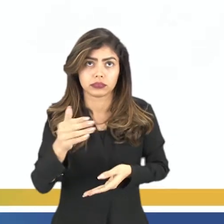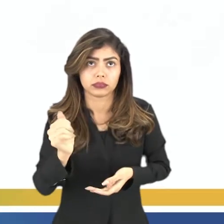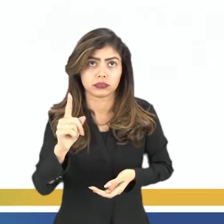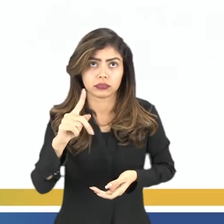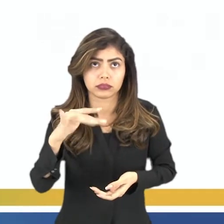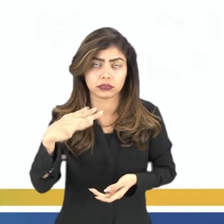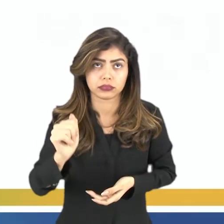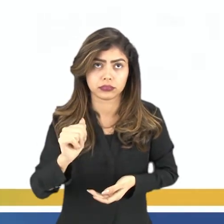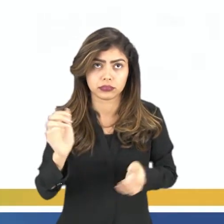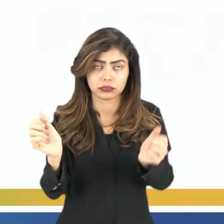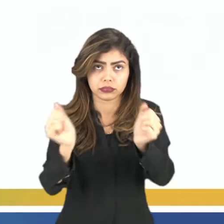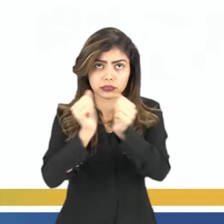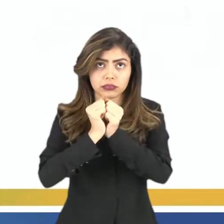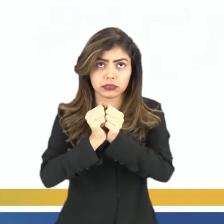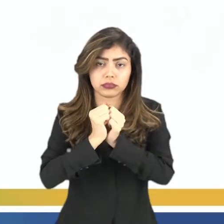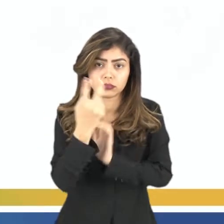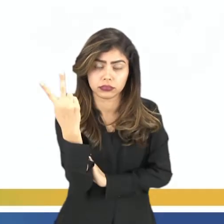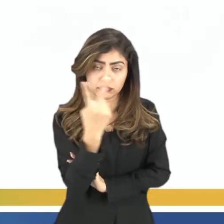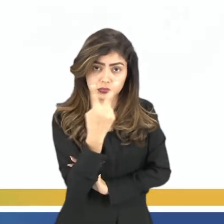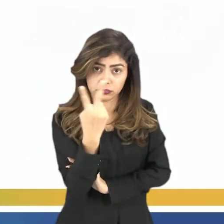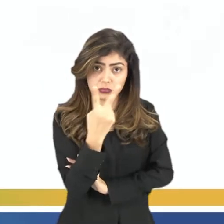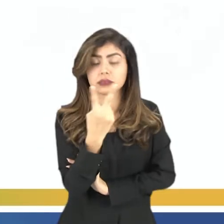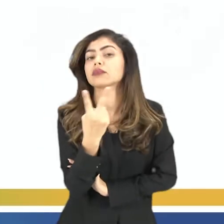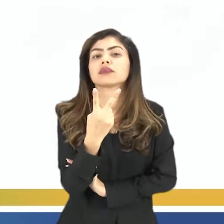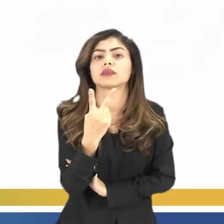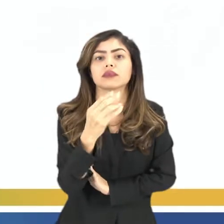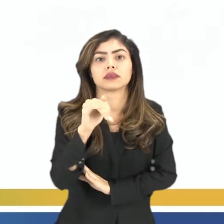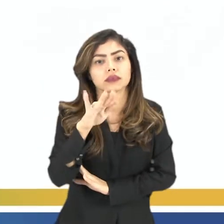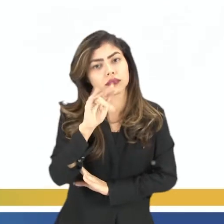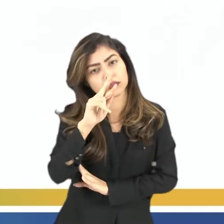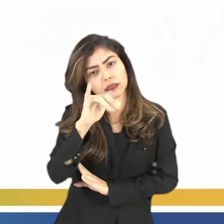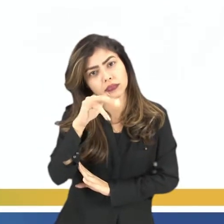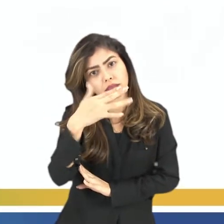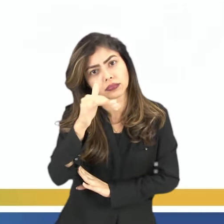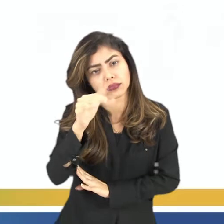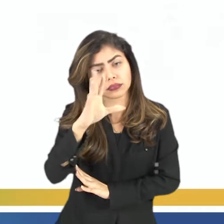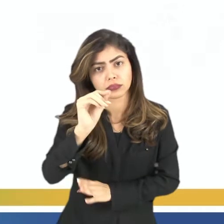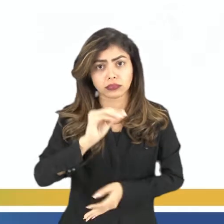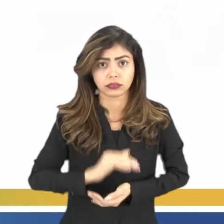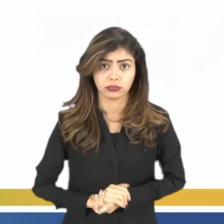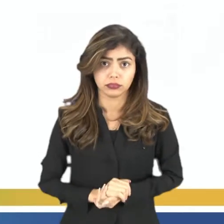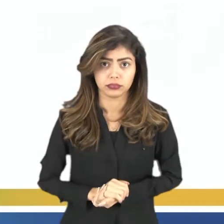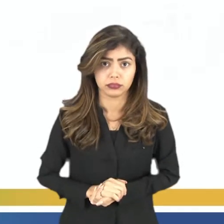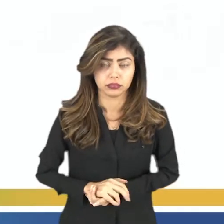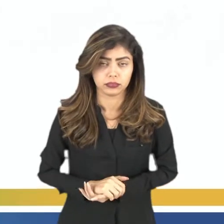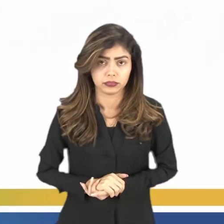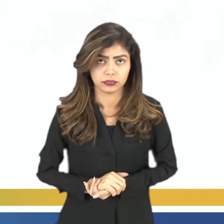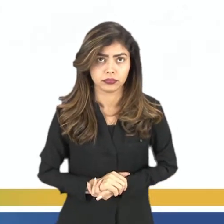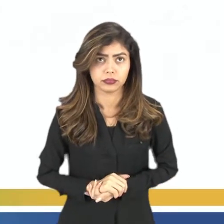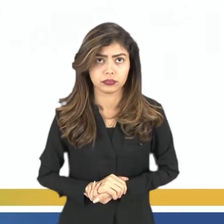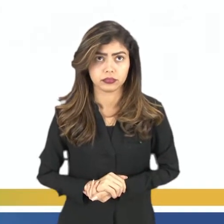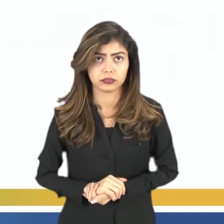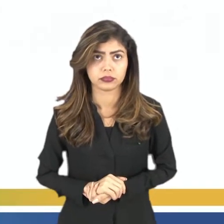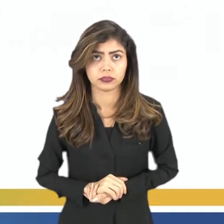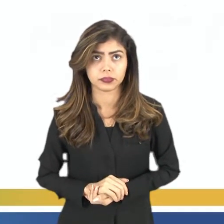que unen dos subordinaciones de la misma jerarquía.